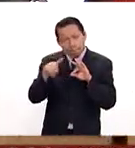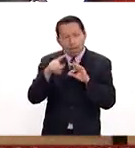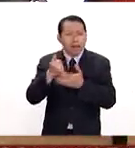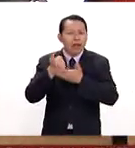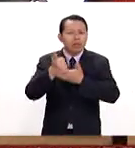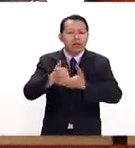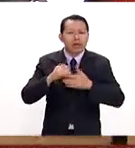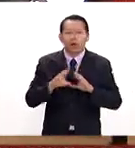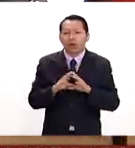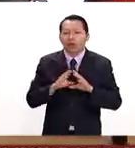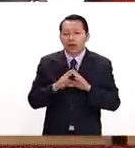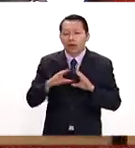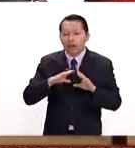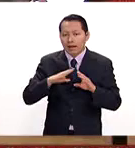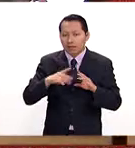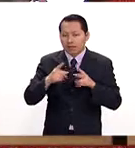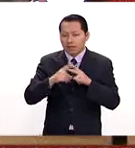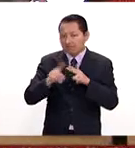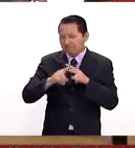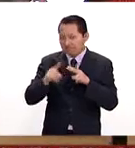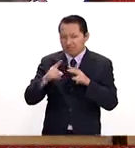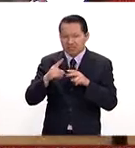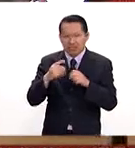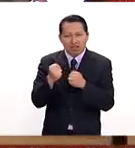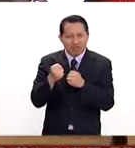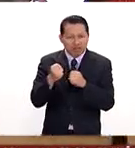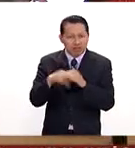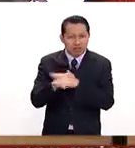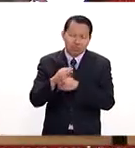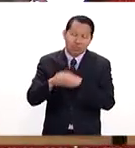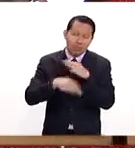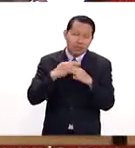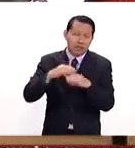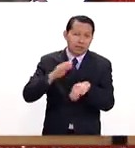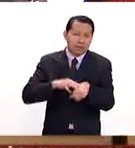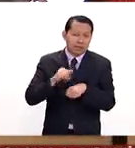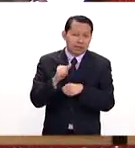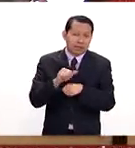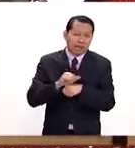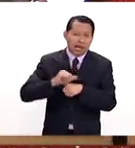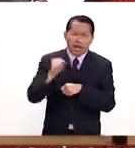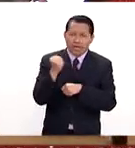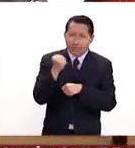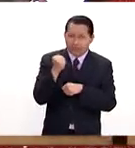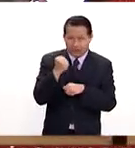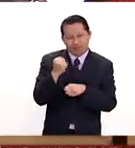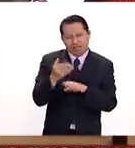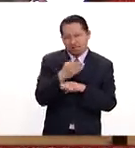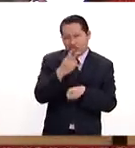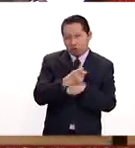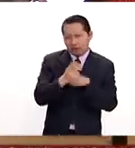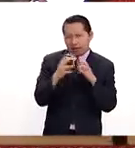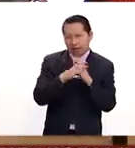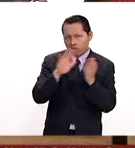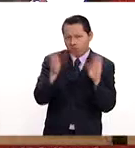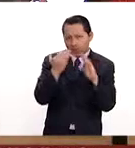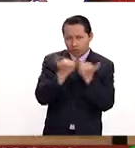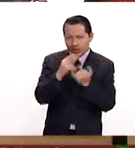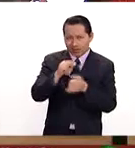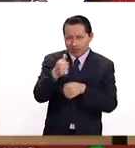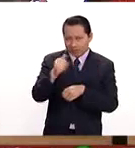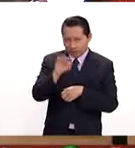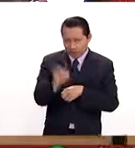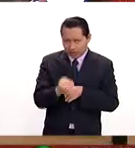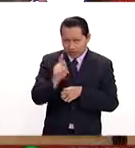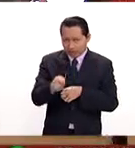ayudar el número de desplazados por la fuerza a nivel mundial es el más alto desde la Segunda Guerra Mundial y el 86% de estos refugiados